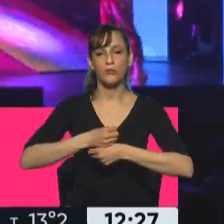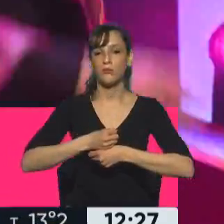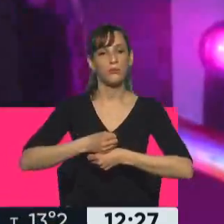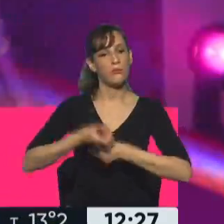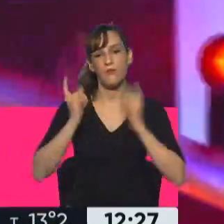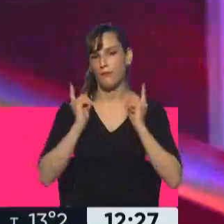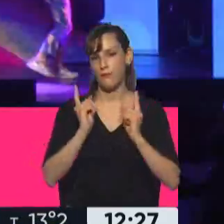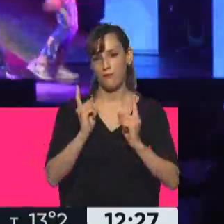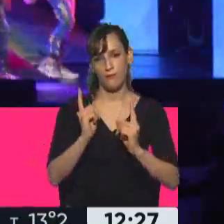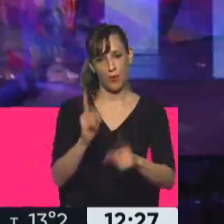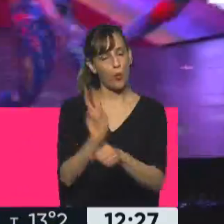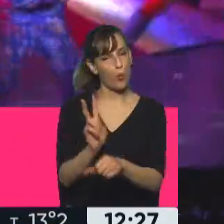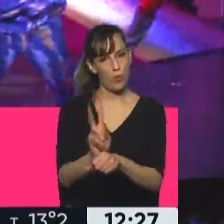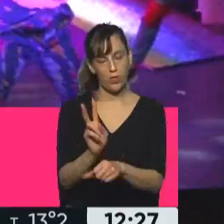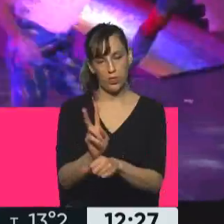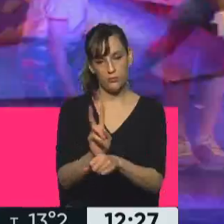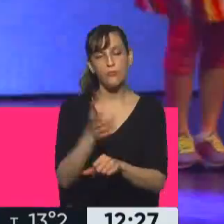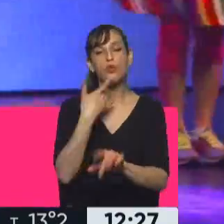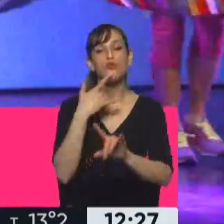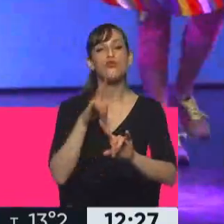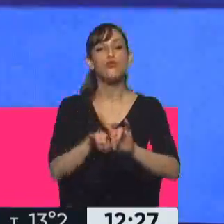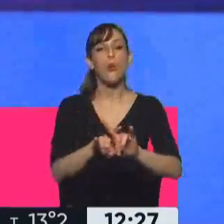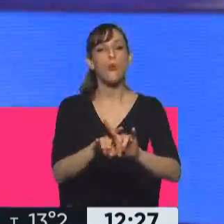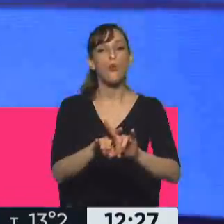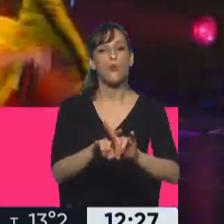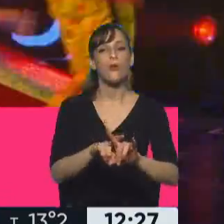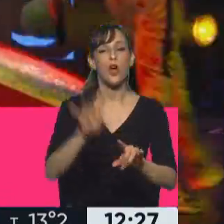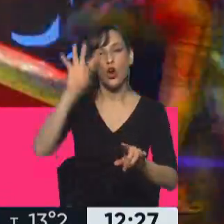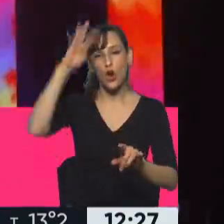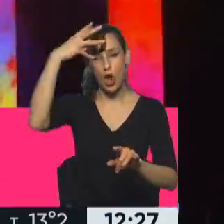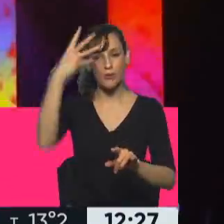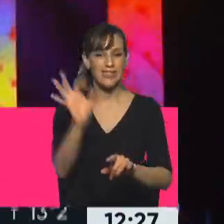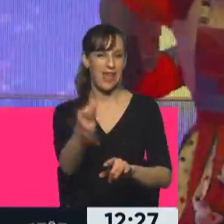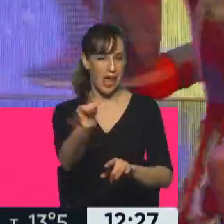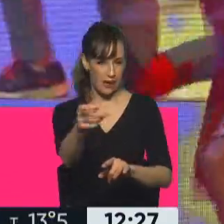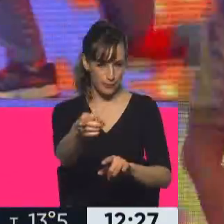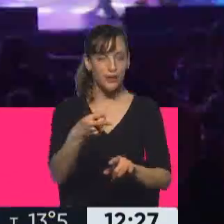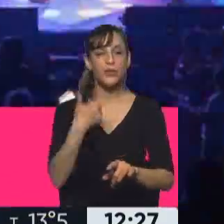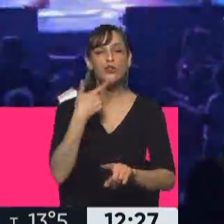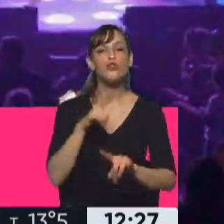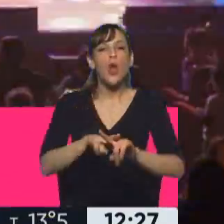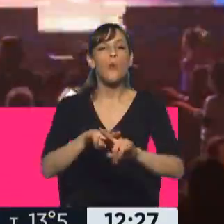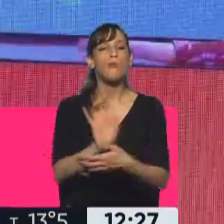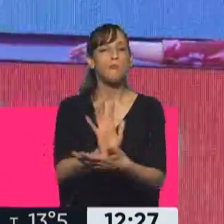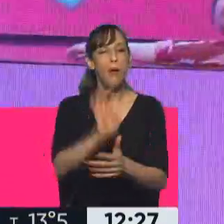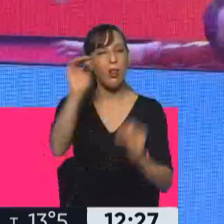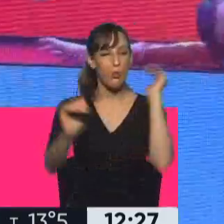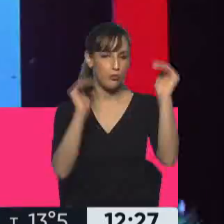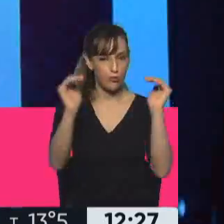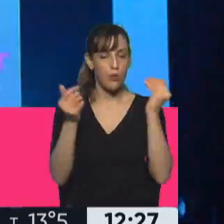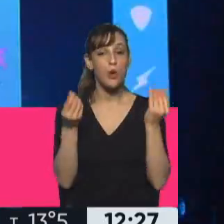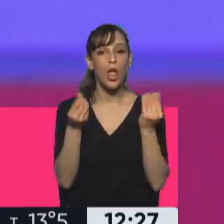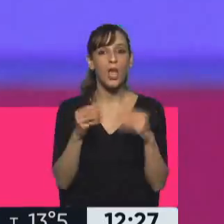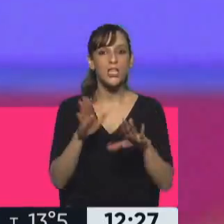cuidándonos. El tipo de shows que yo hago, y Romy lo sabe muy bien, son como un show para adultos, porque los chicos no se